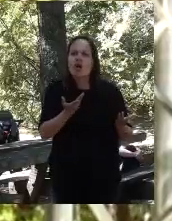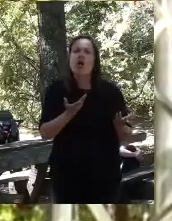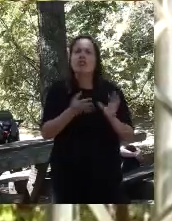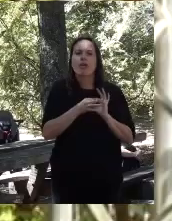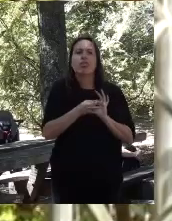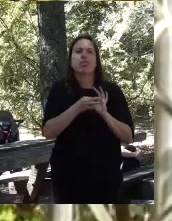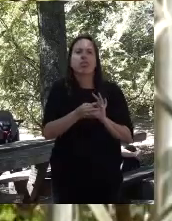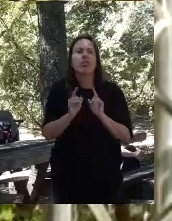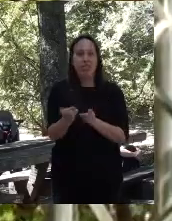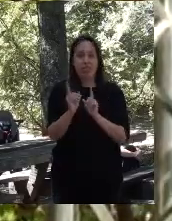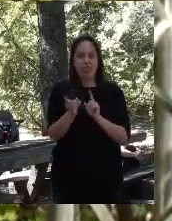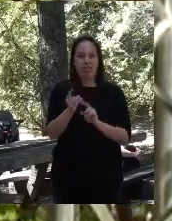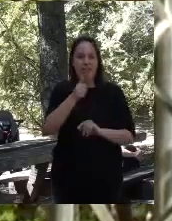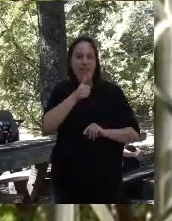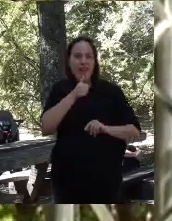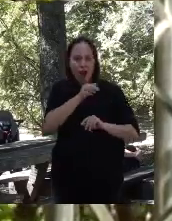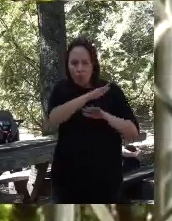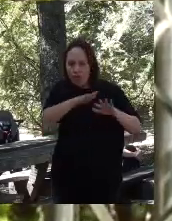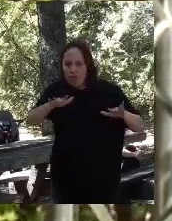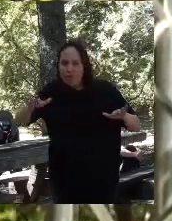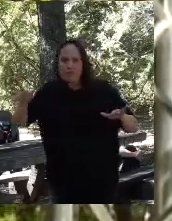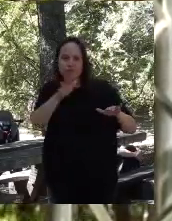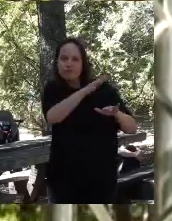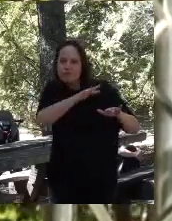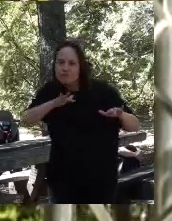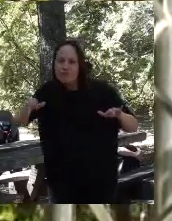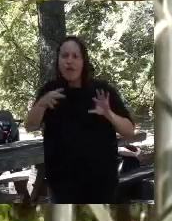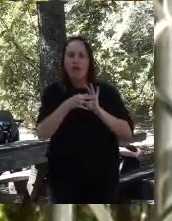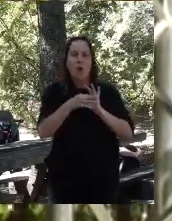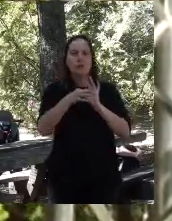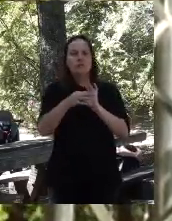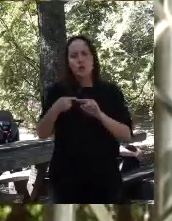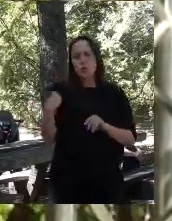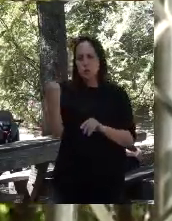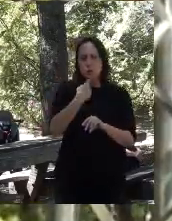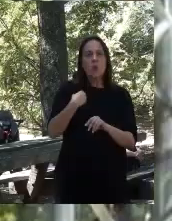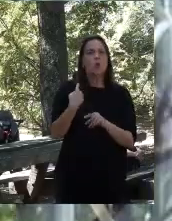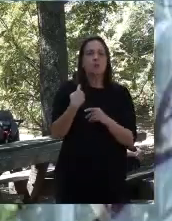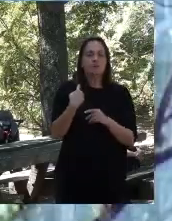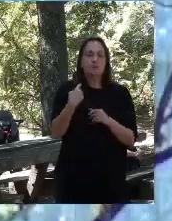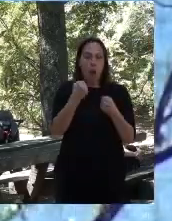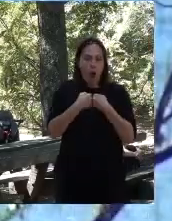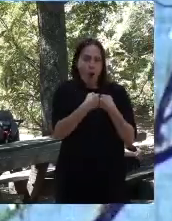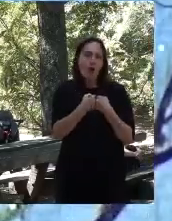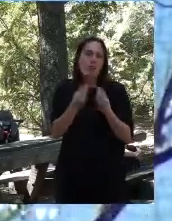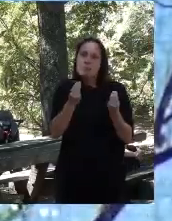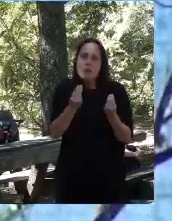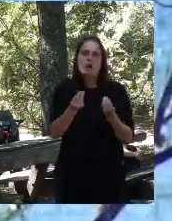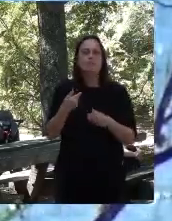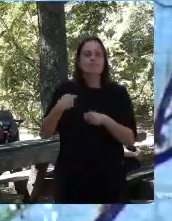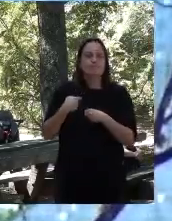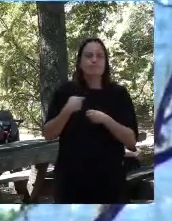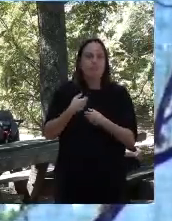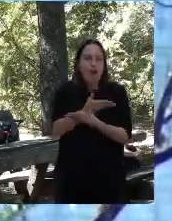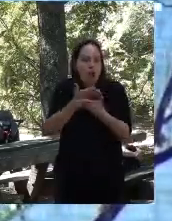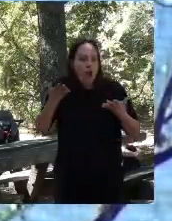nosotros. Y si bien como sociedad podemos estar de acuerdo en la importancia de proteger el mar, muchas veces